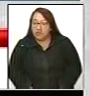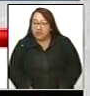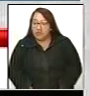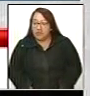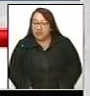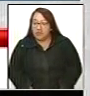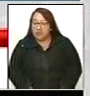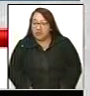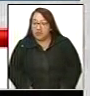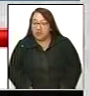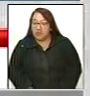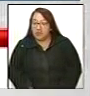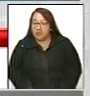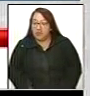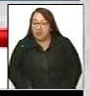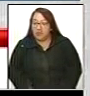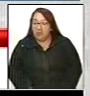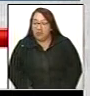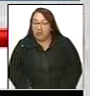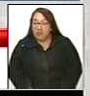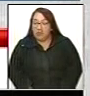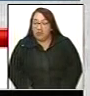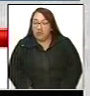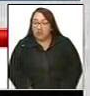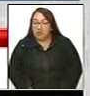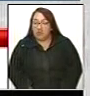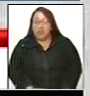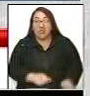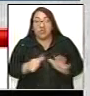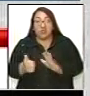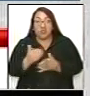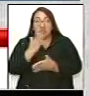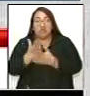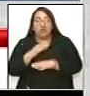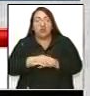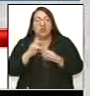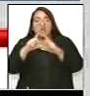El sexto problema es sobre la certificación,